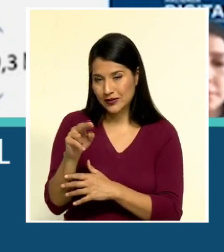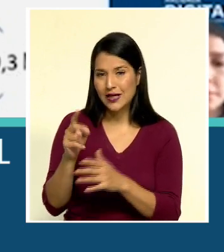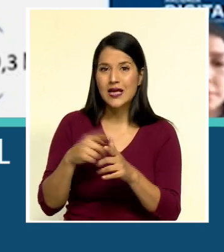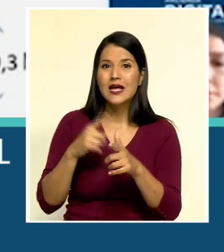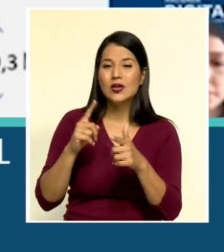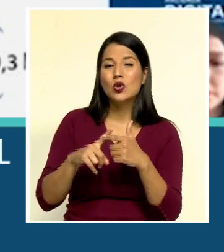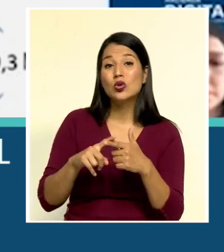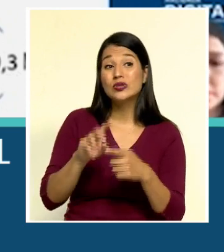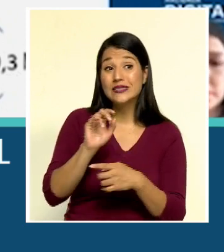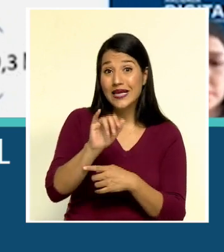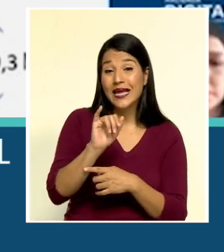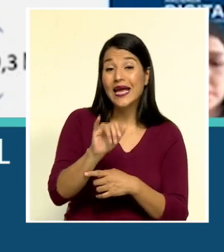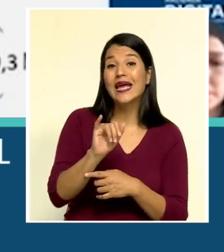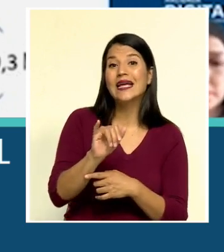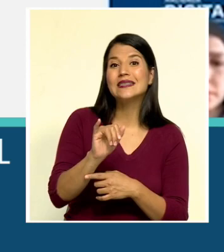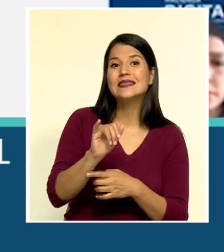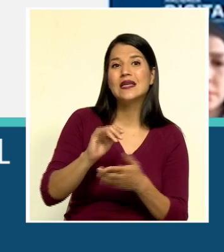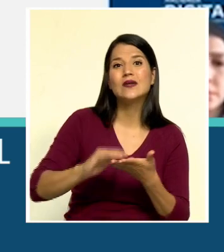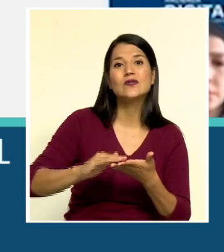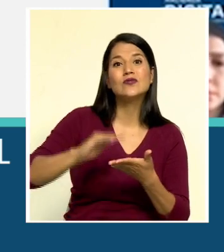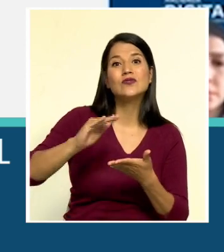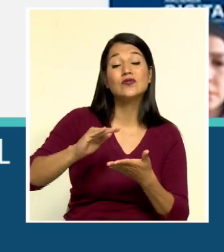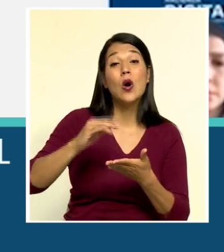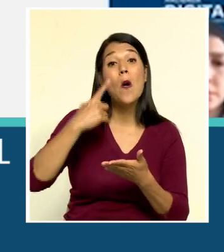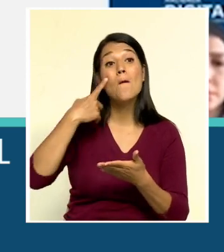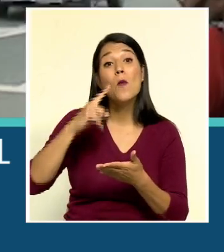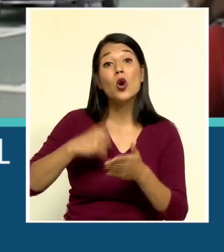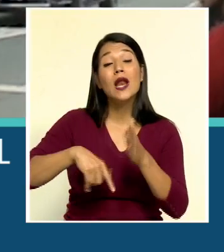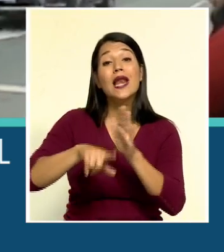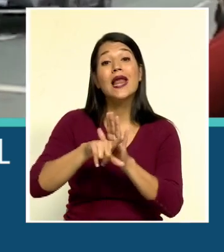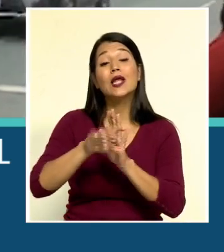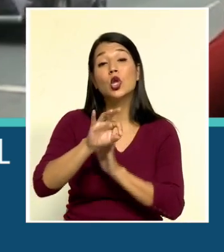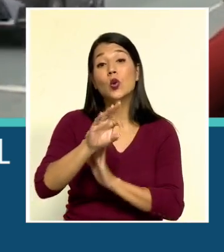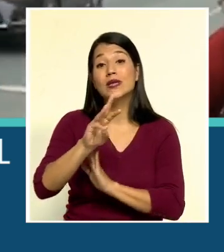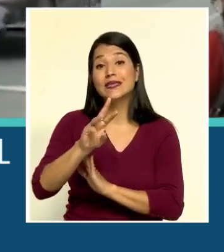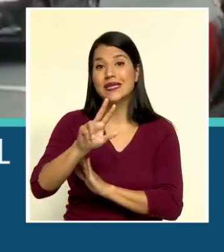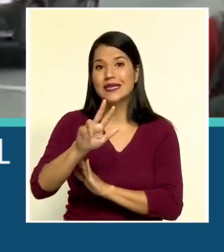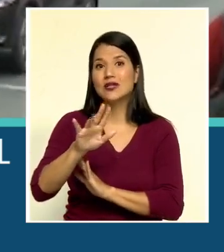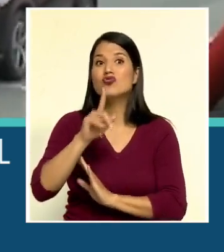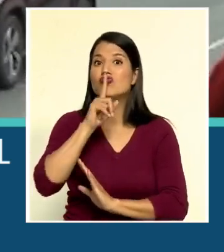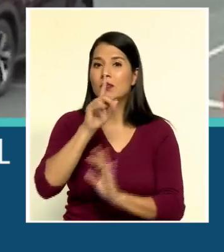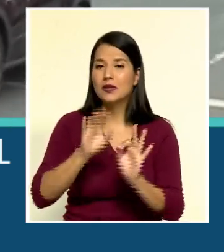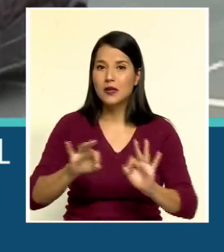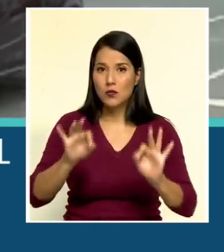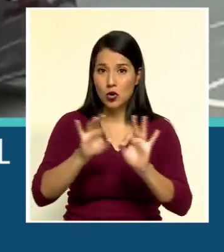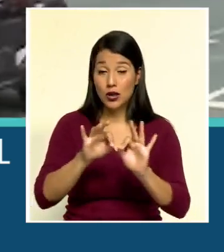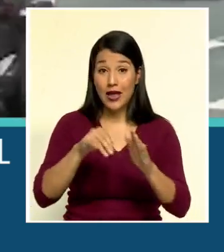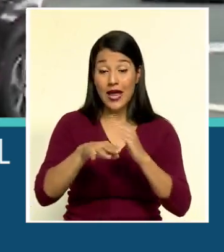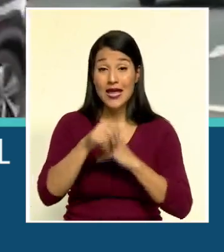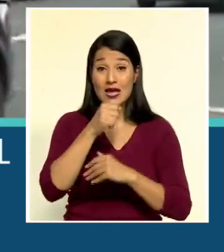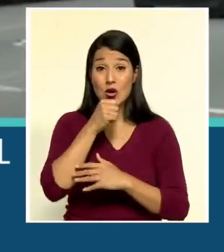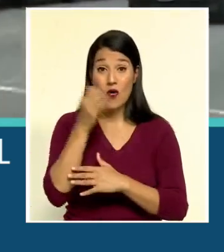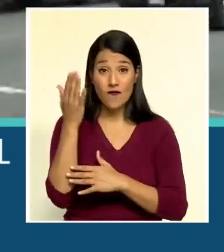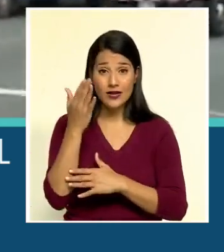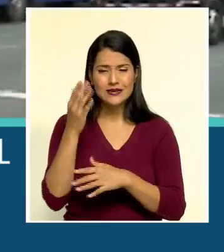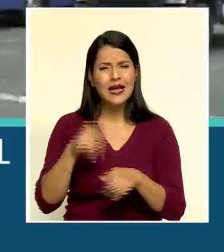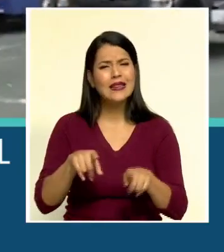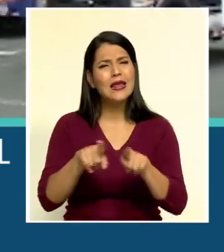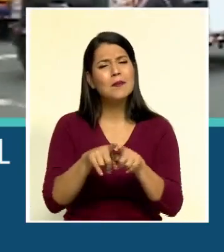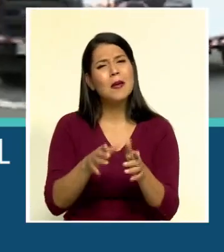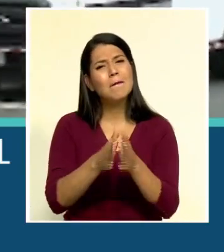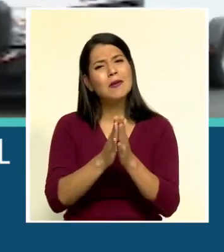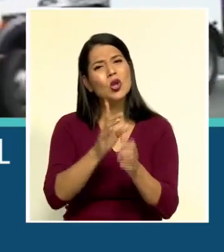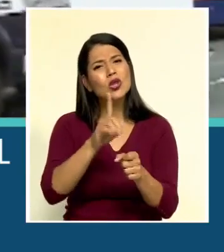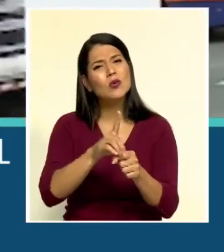ley 9635 fue realmente significativo. En la conferencia de prensa también pidió a los nuevos diputados aprobar